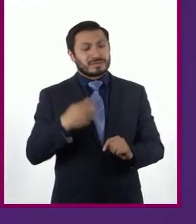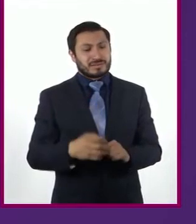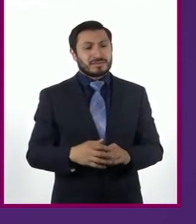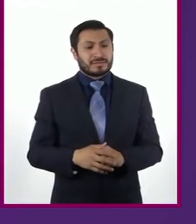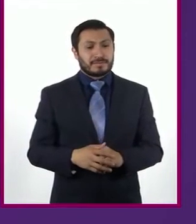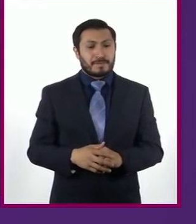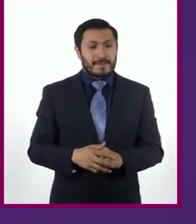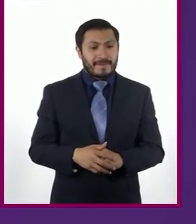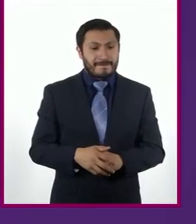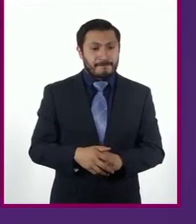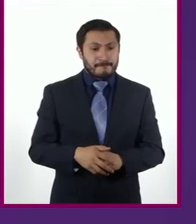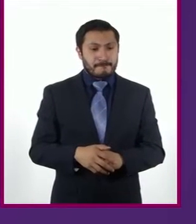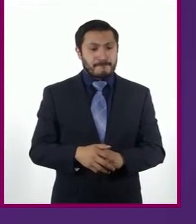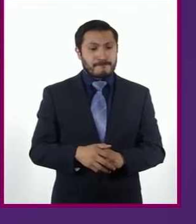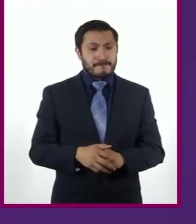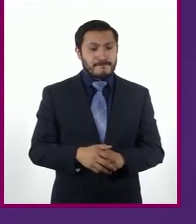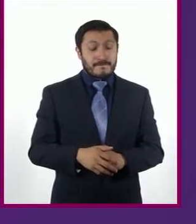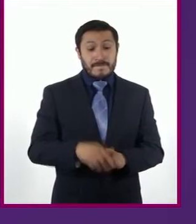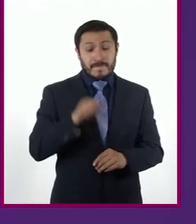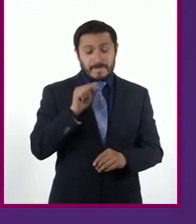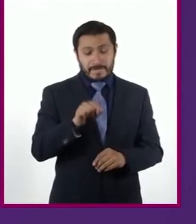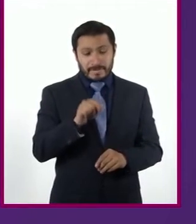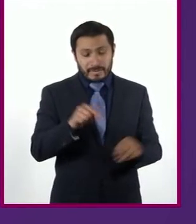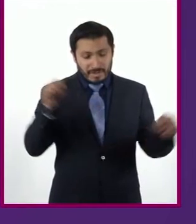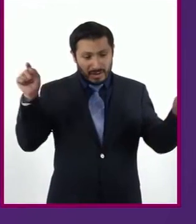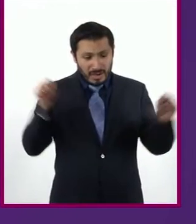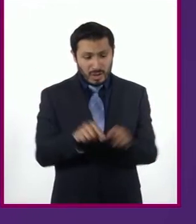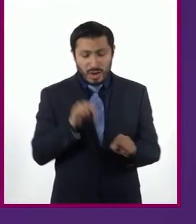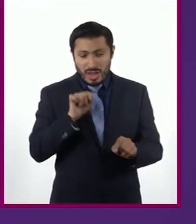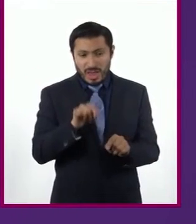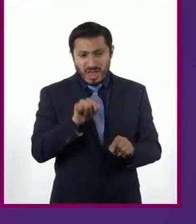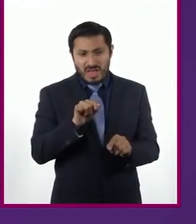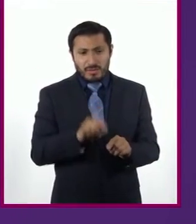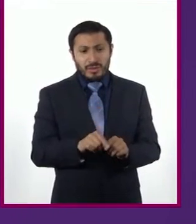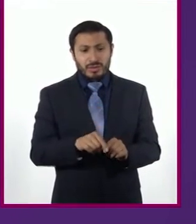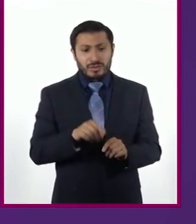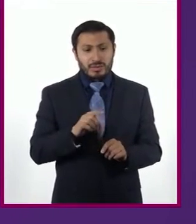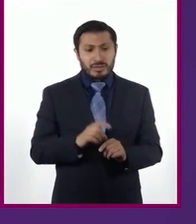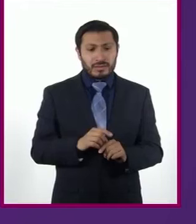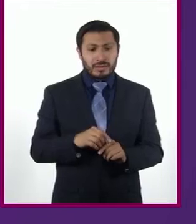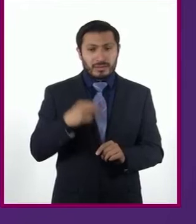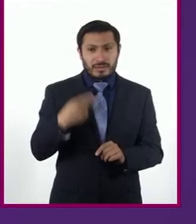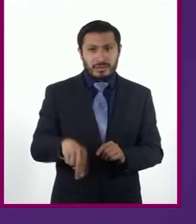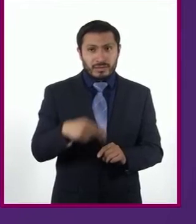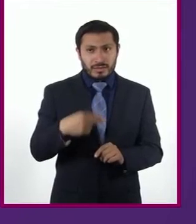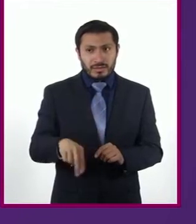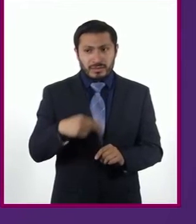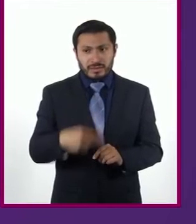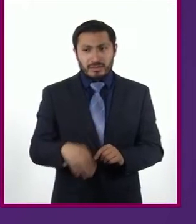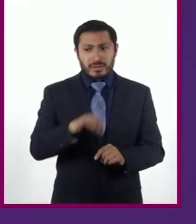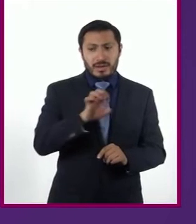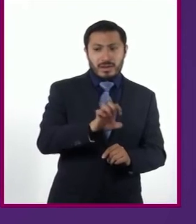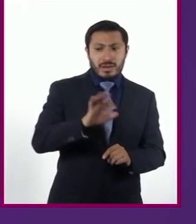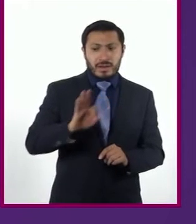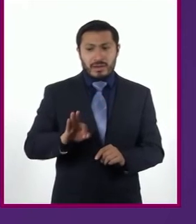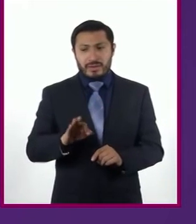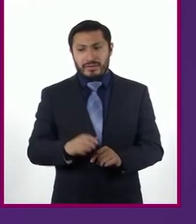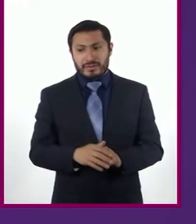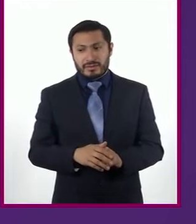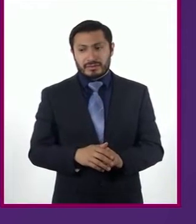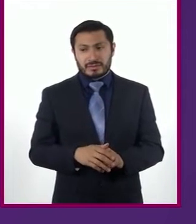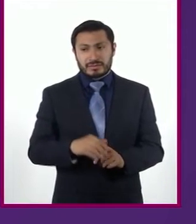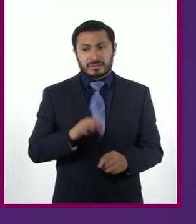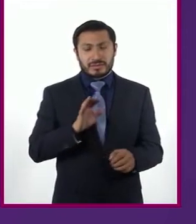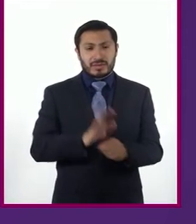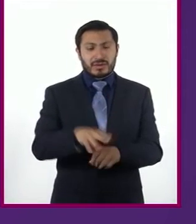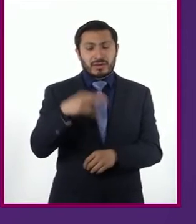calentador. A ese segmento perpendicular al segmento AB le nombraremos EF. A la